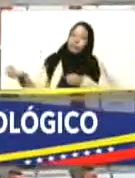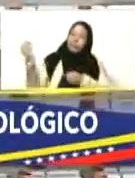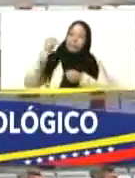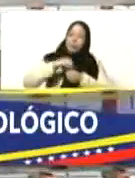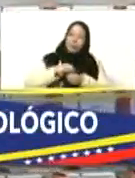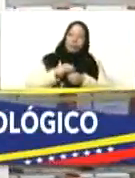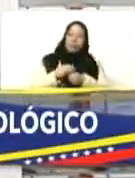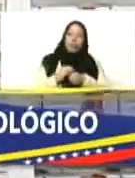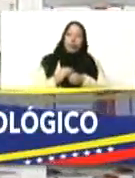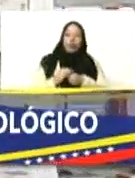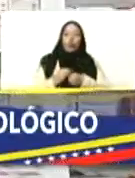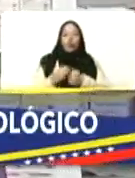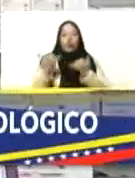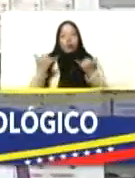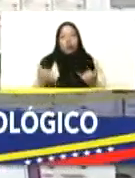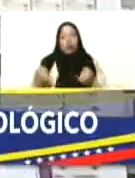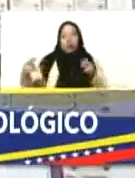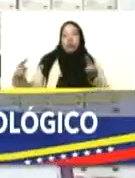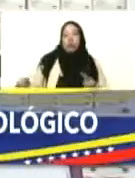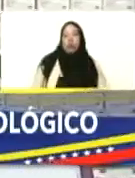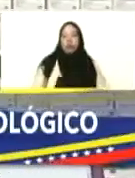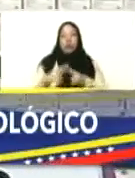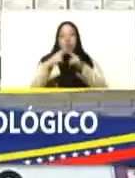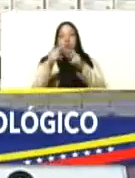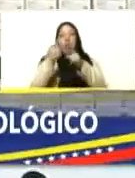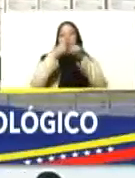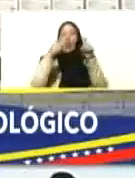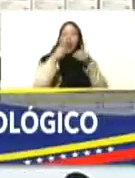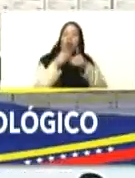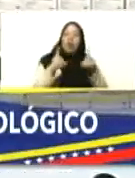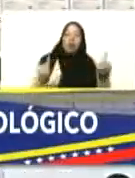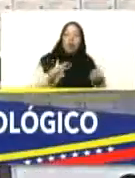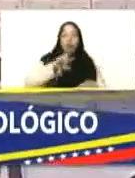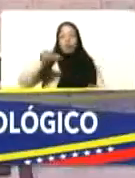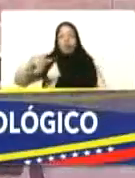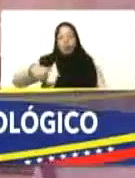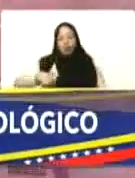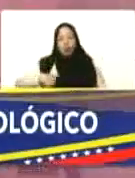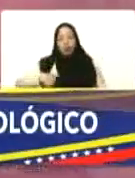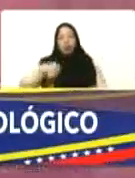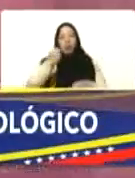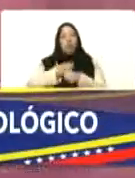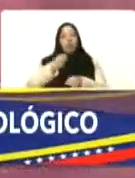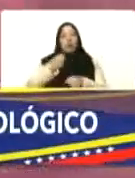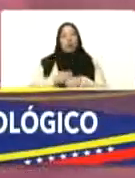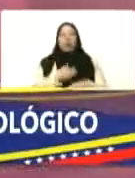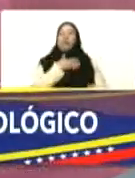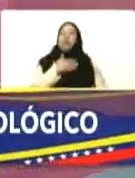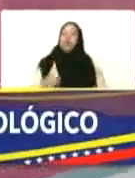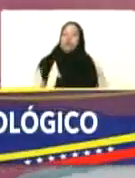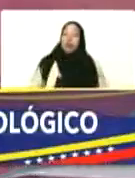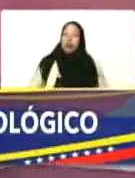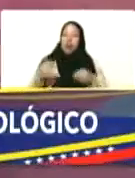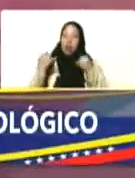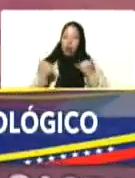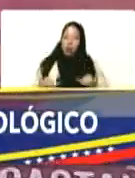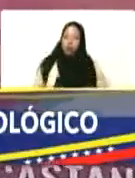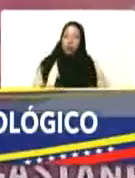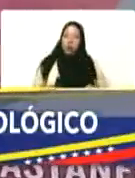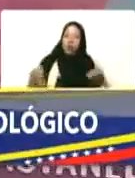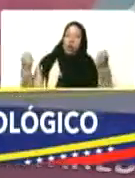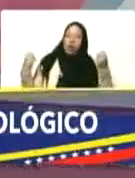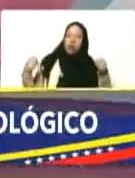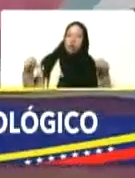mayor amplitud del encuentro en la diversidad. Nosotras de los territorios, presidente, estamos